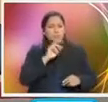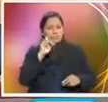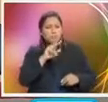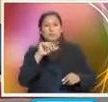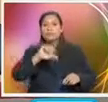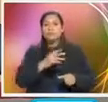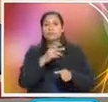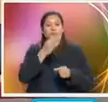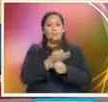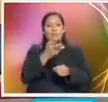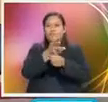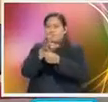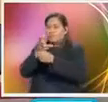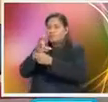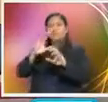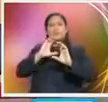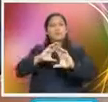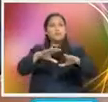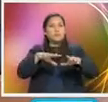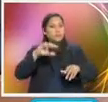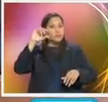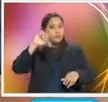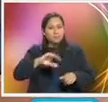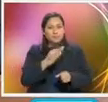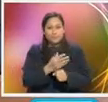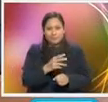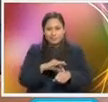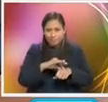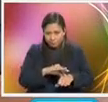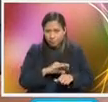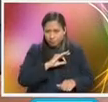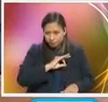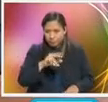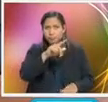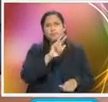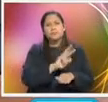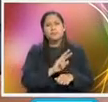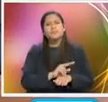transmitimos en vivo, ¿no?, conciertos que hemos hecho, y ahí pueden estar al pendiente de todo